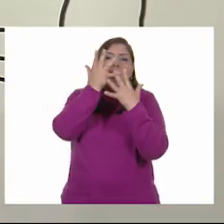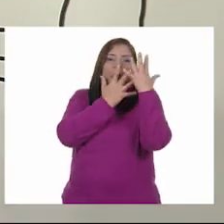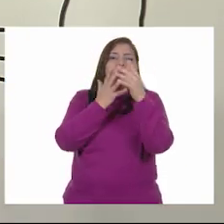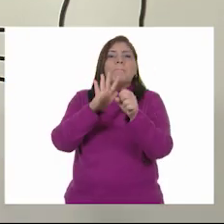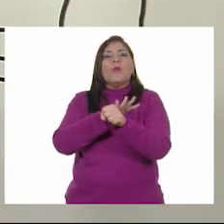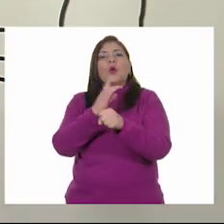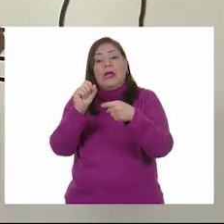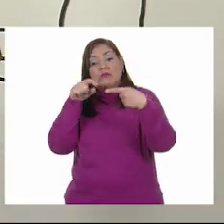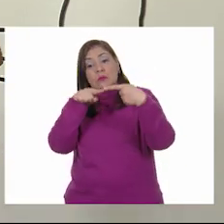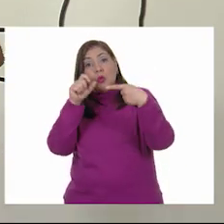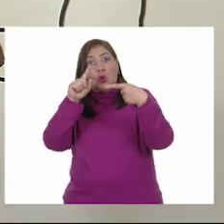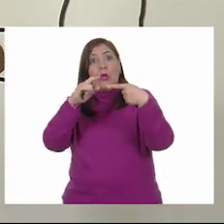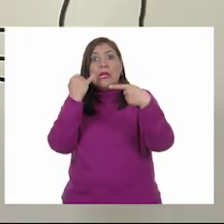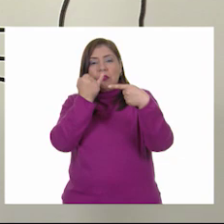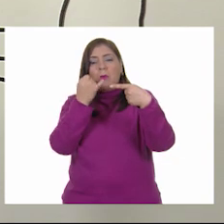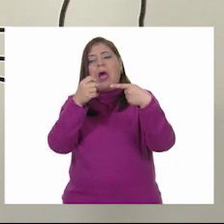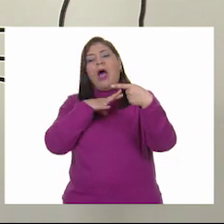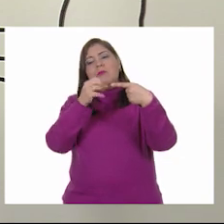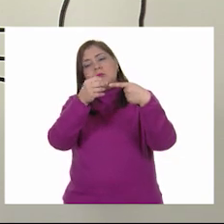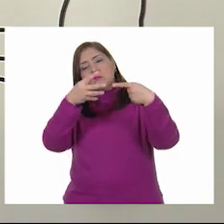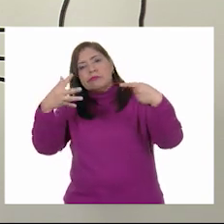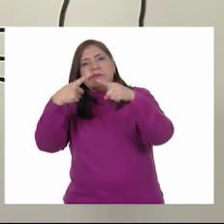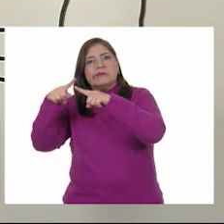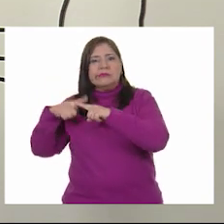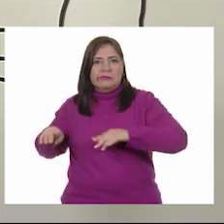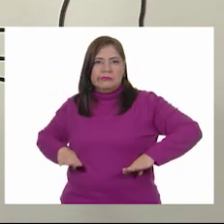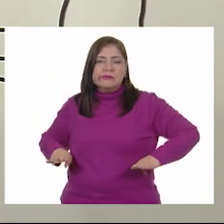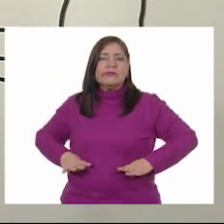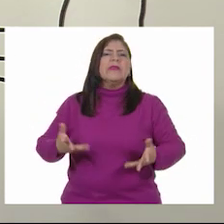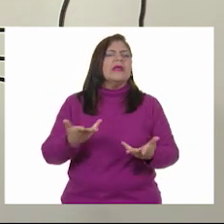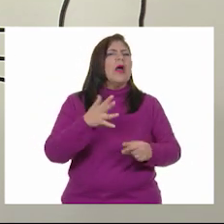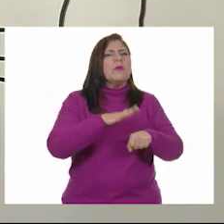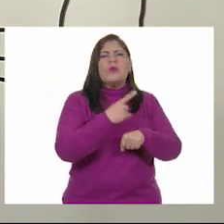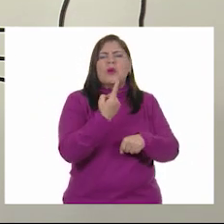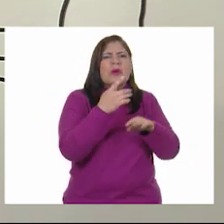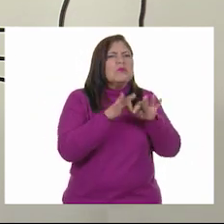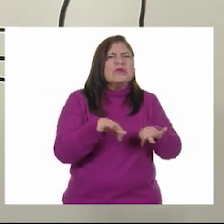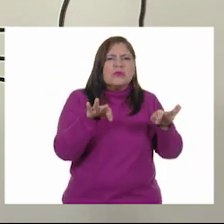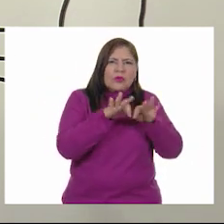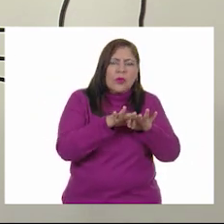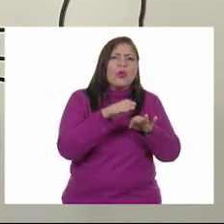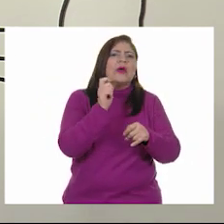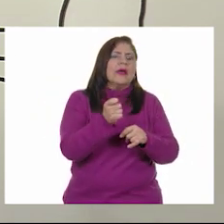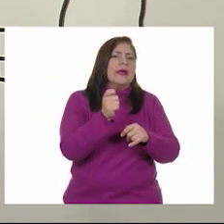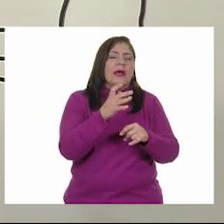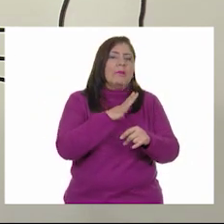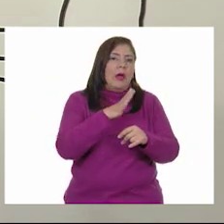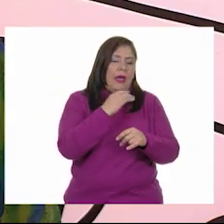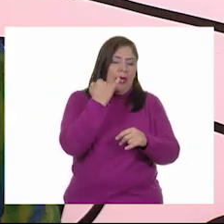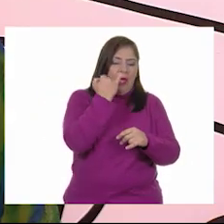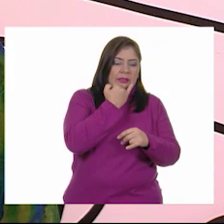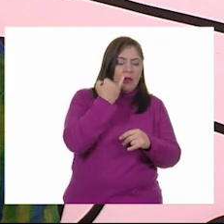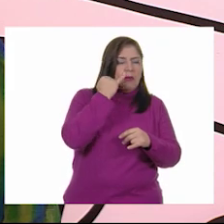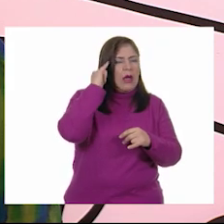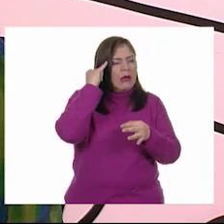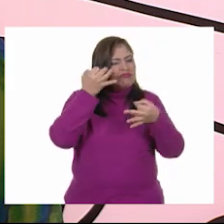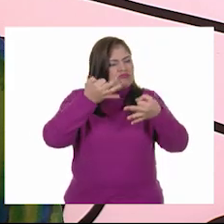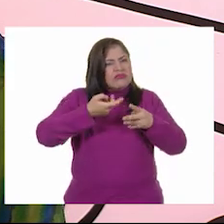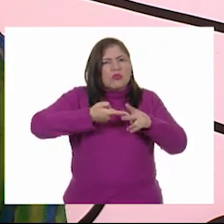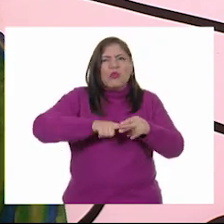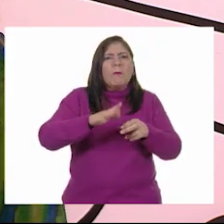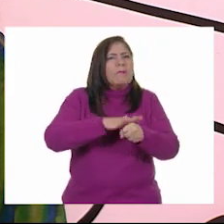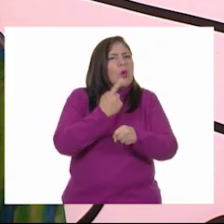es importante fomentar y hacer que sigan existiendo las lenguas originarias de nuestro país? Pues es que a